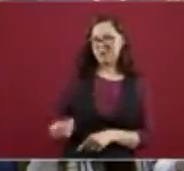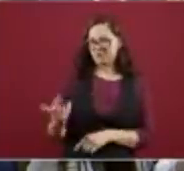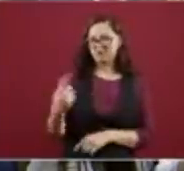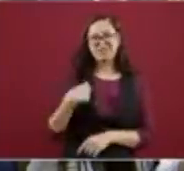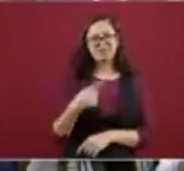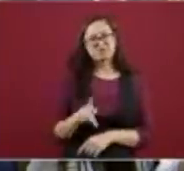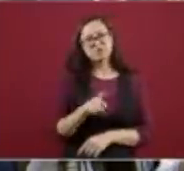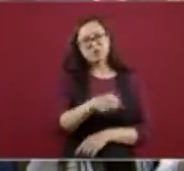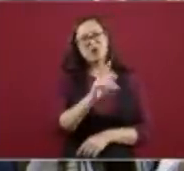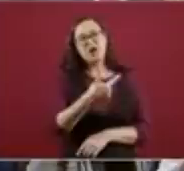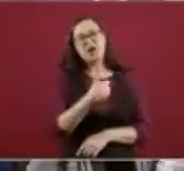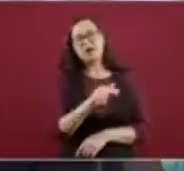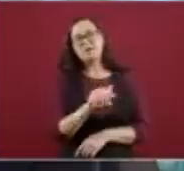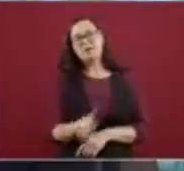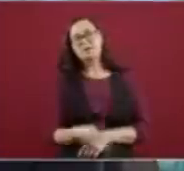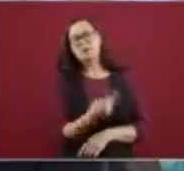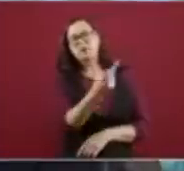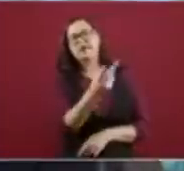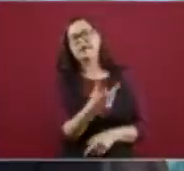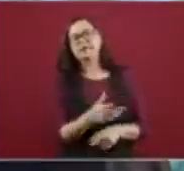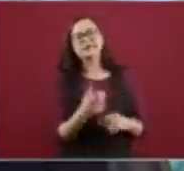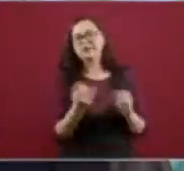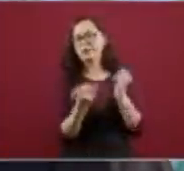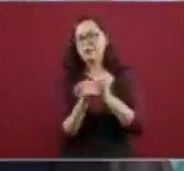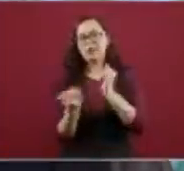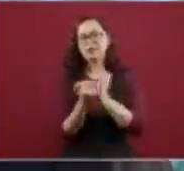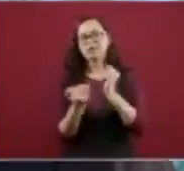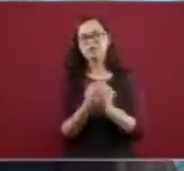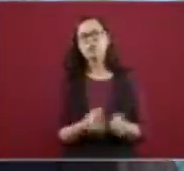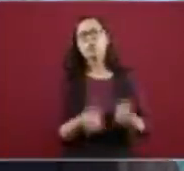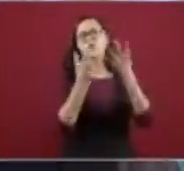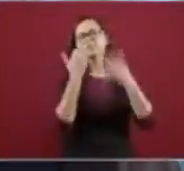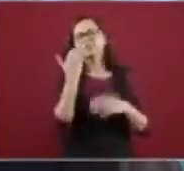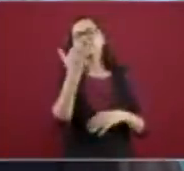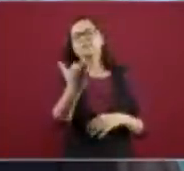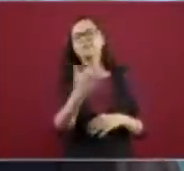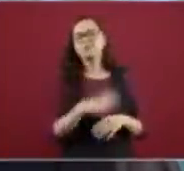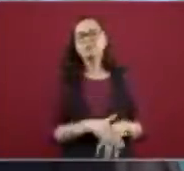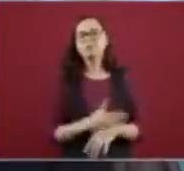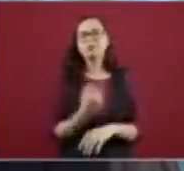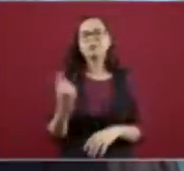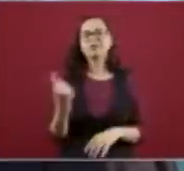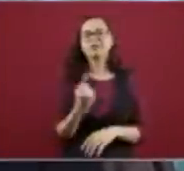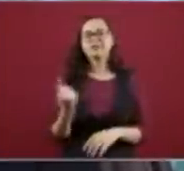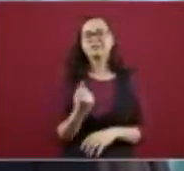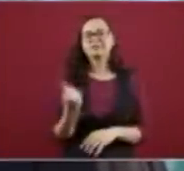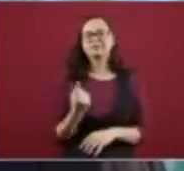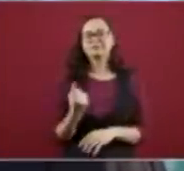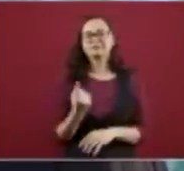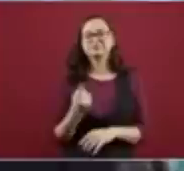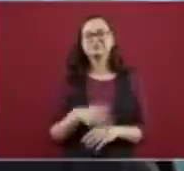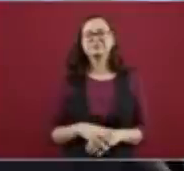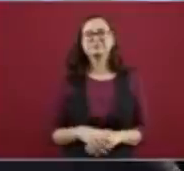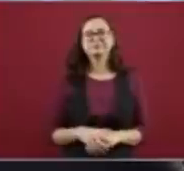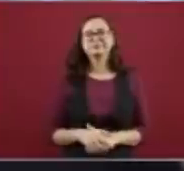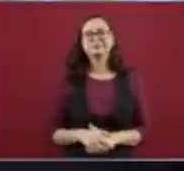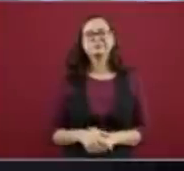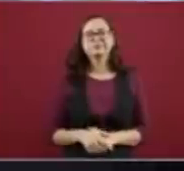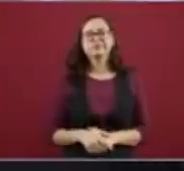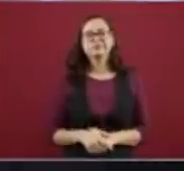a Gabriel. Dije, sí, ¿en cuánto tiempo? Porque no es